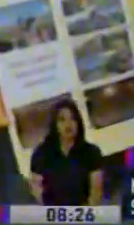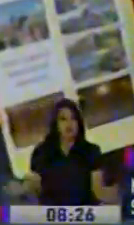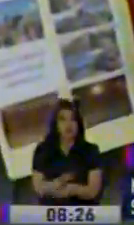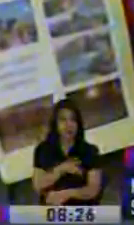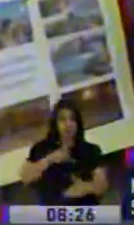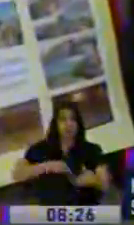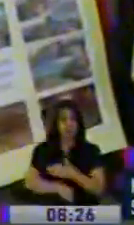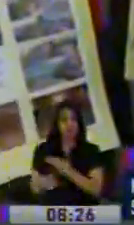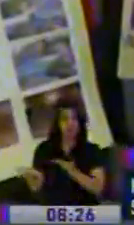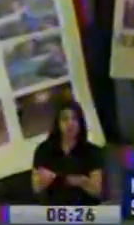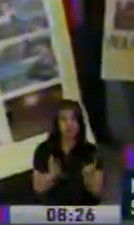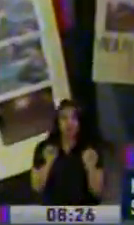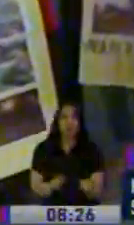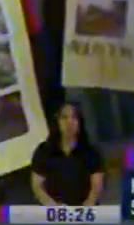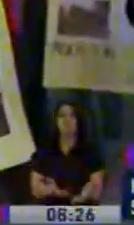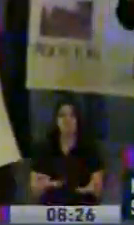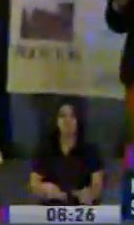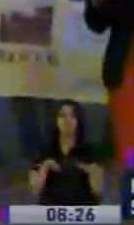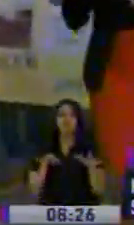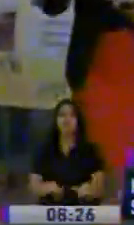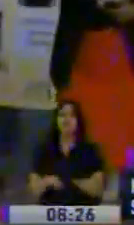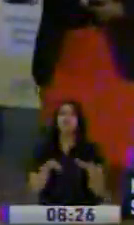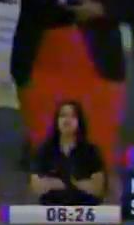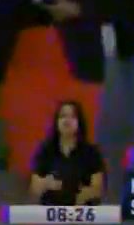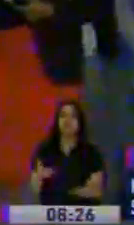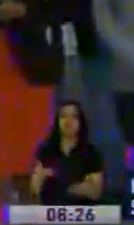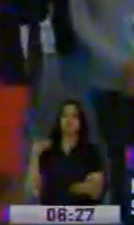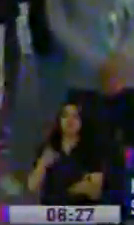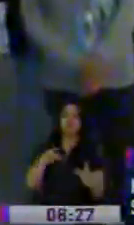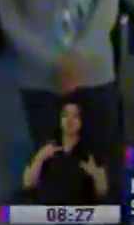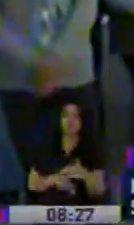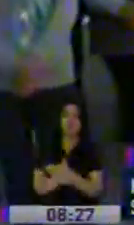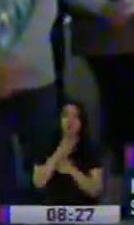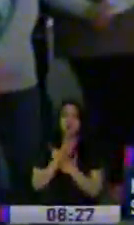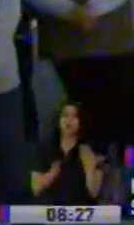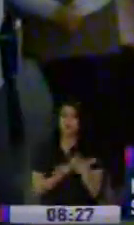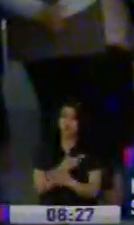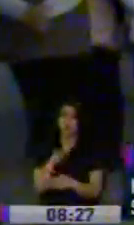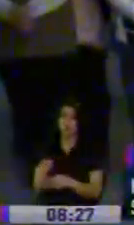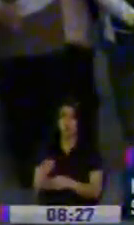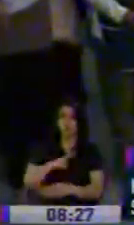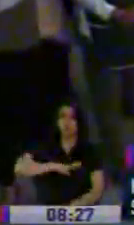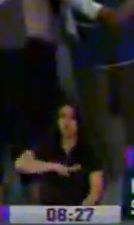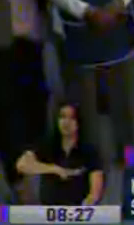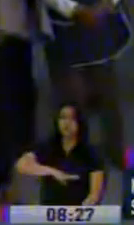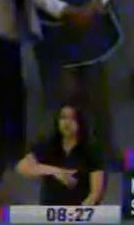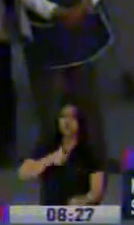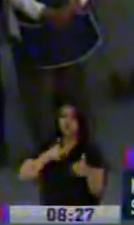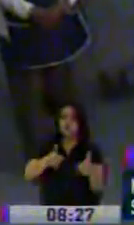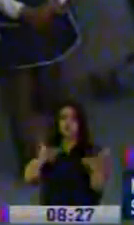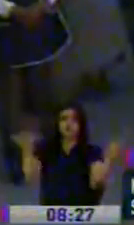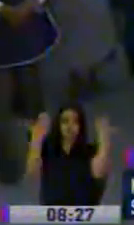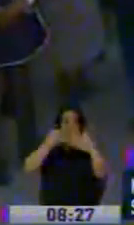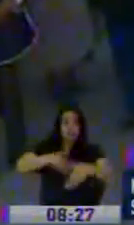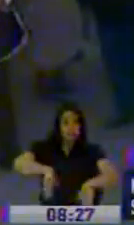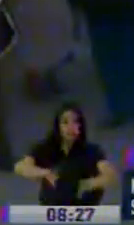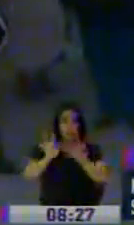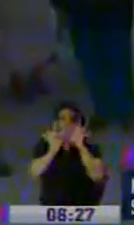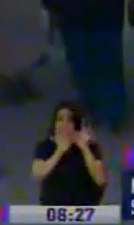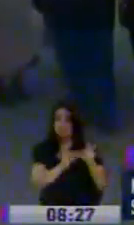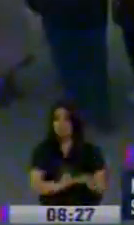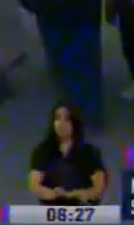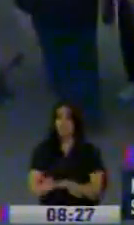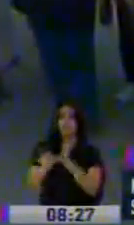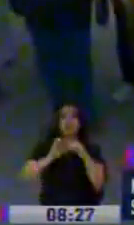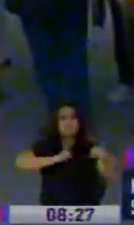son 8 meses, insisto, en que pues ya hay una nueva administración y no se ha logrado terminar todo el